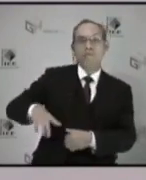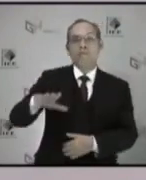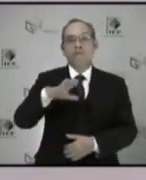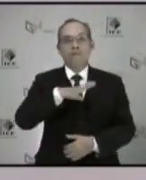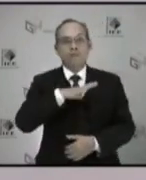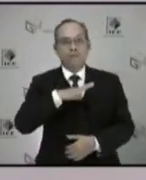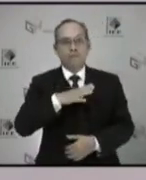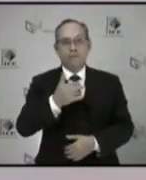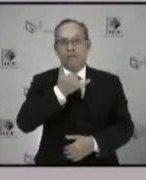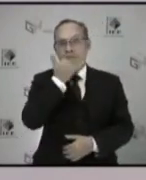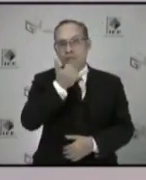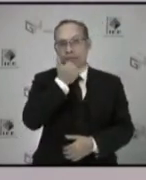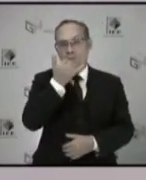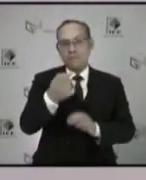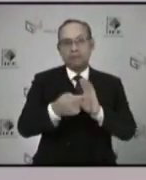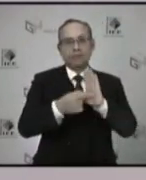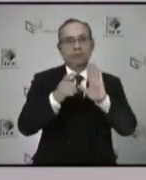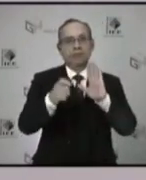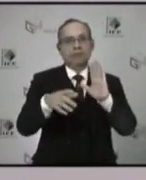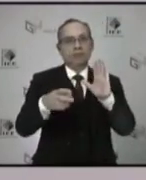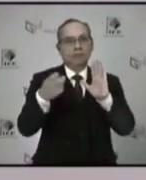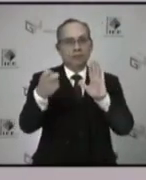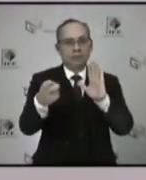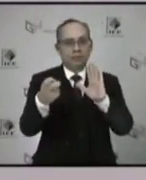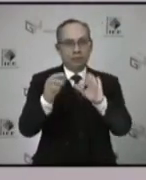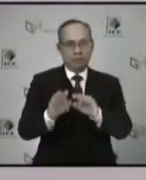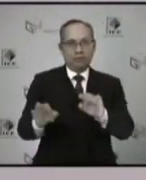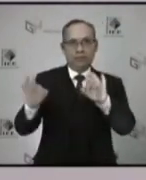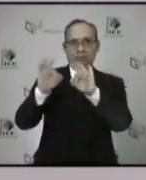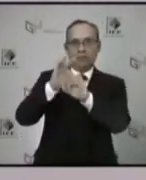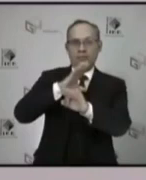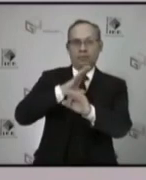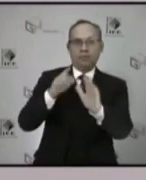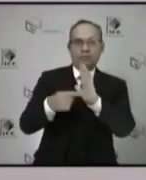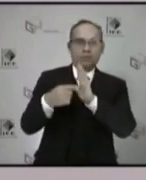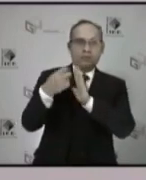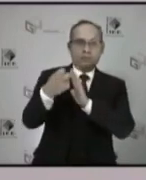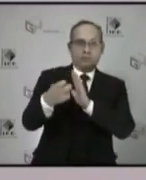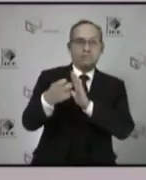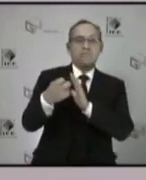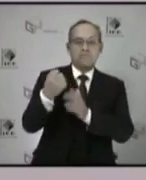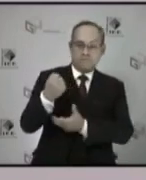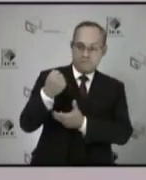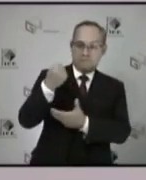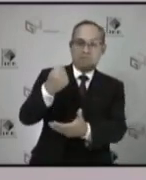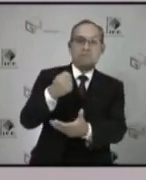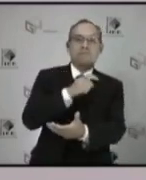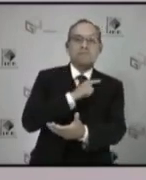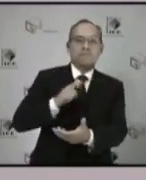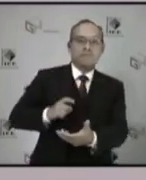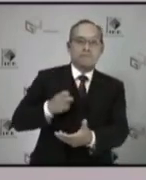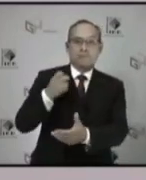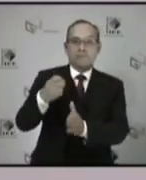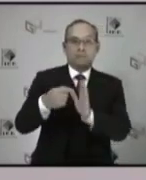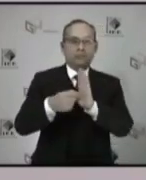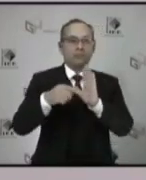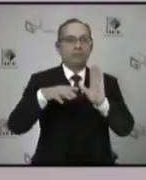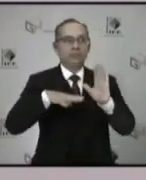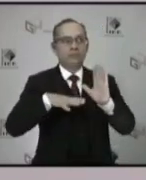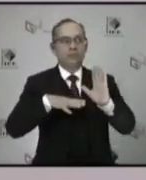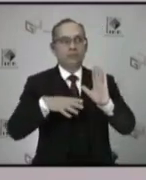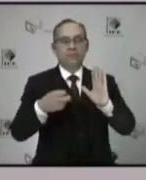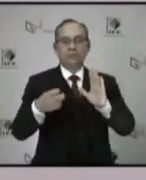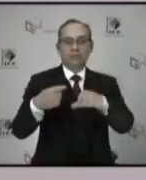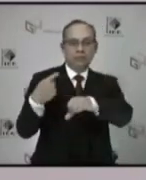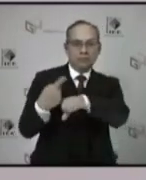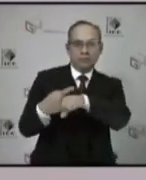que lo más importante es que los recursos se apliquen de manera adecuada y que este tipo de enfermedades